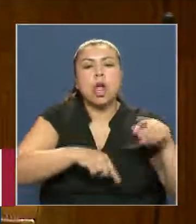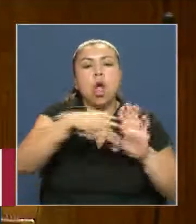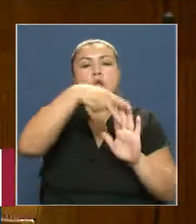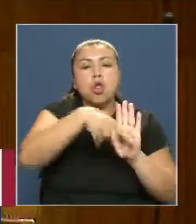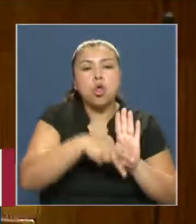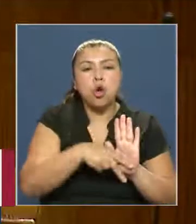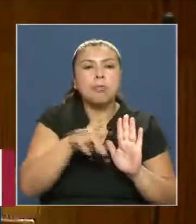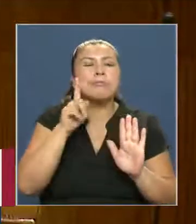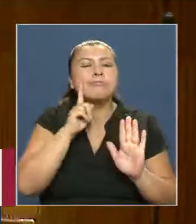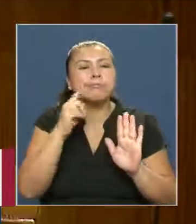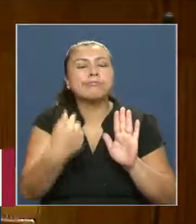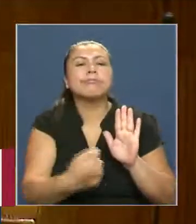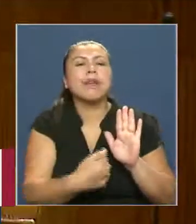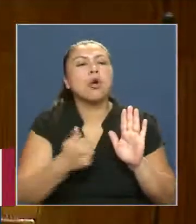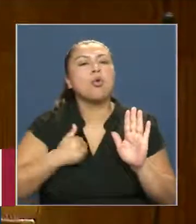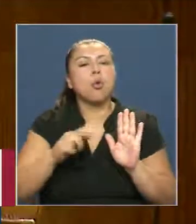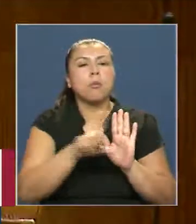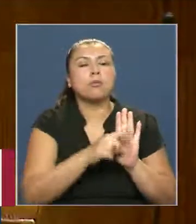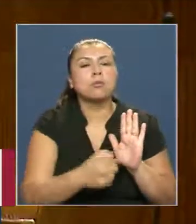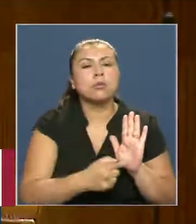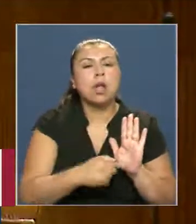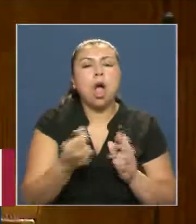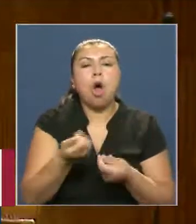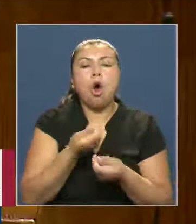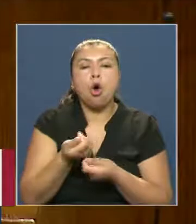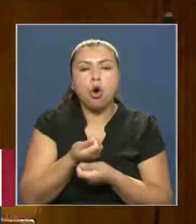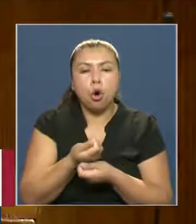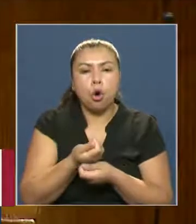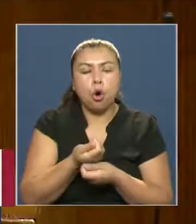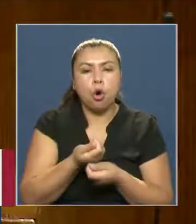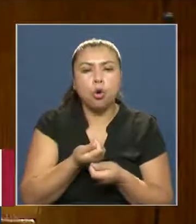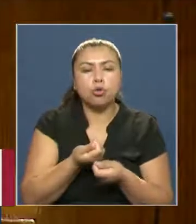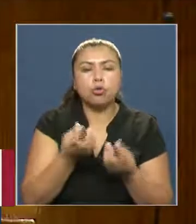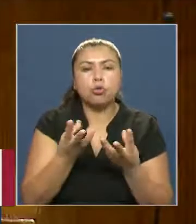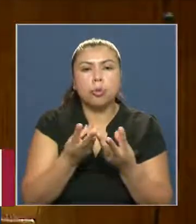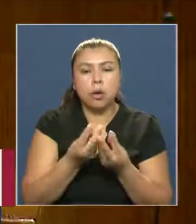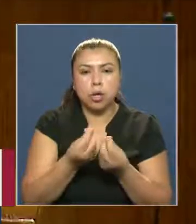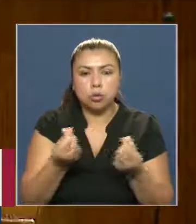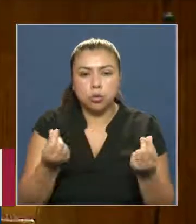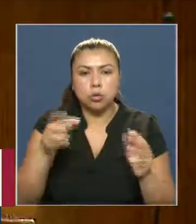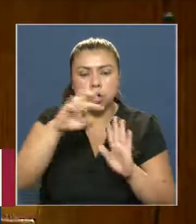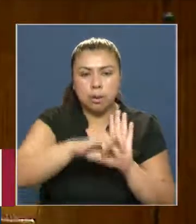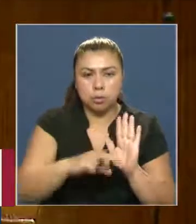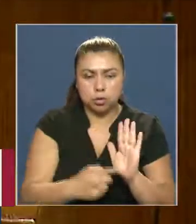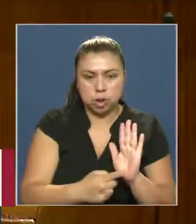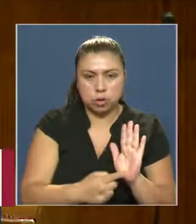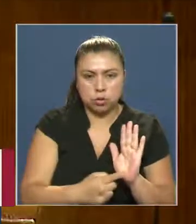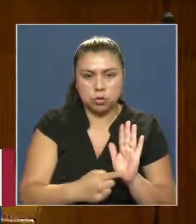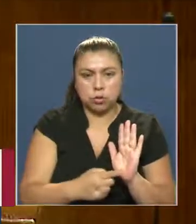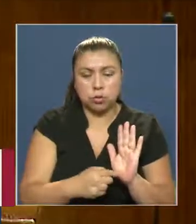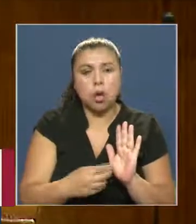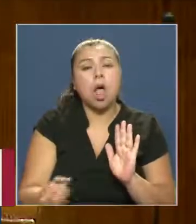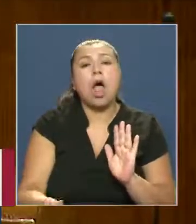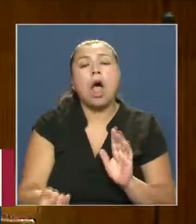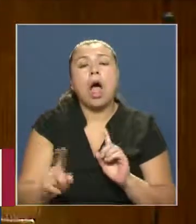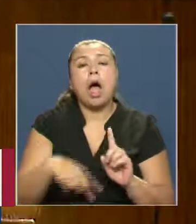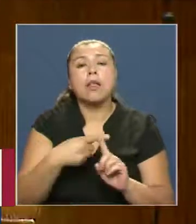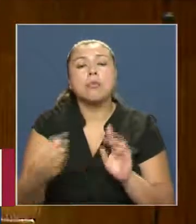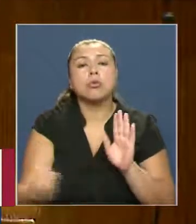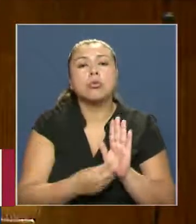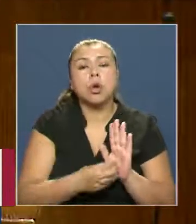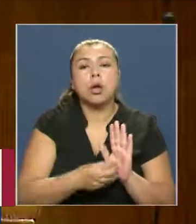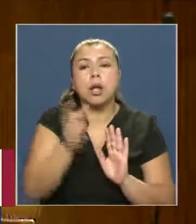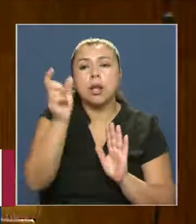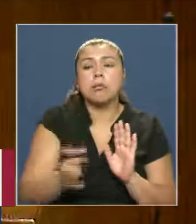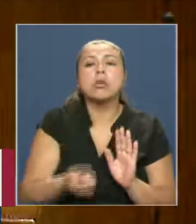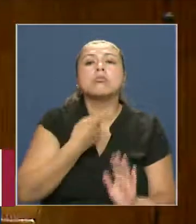que lo amparan y los costos que signifique darle una solución a ese proyecto. Se incorpora también la posibilidad de que los